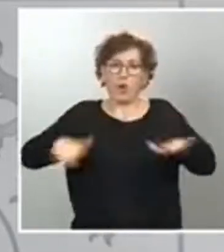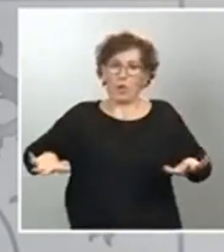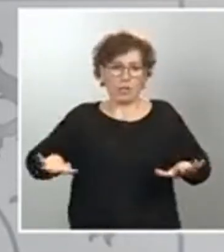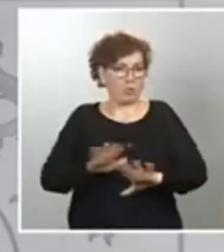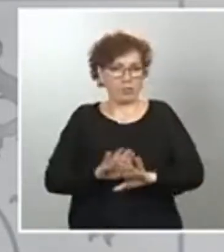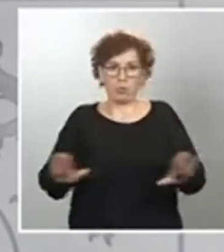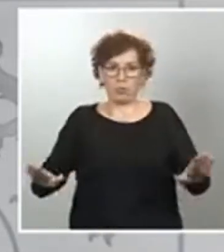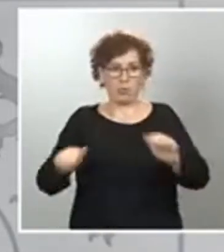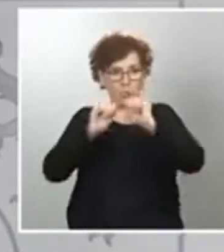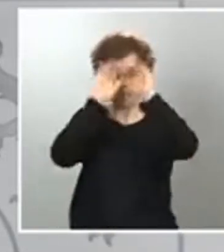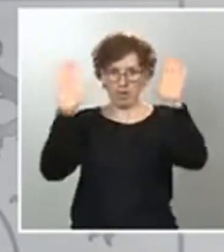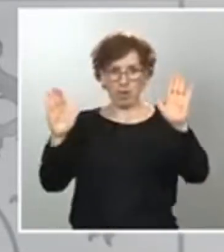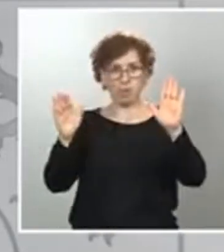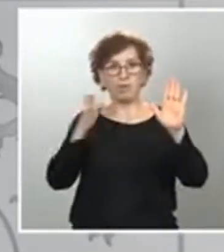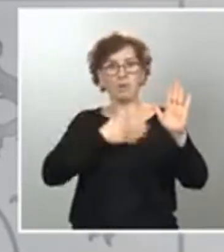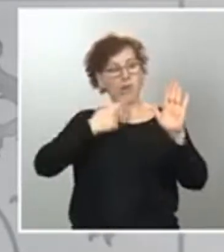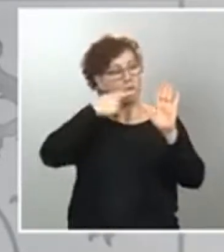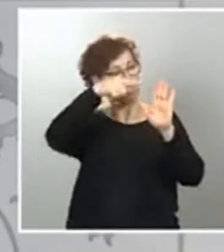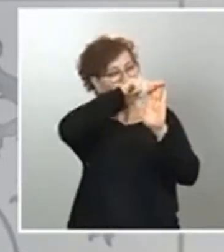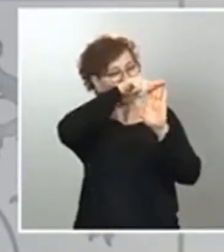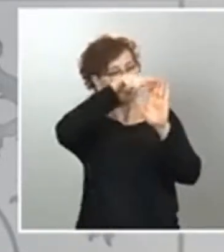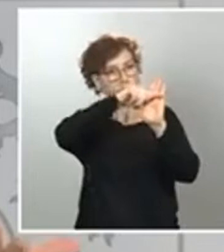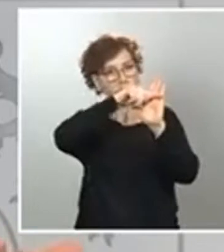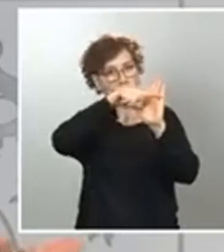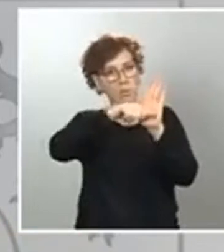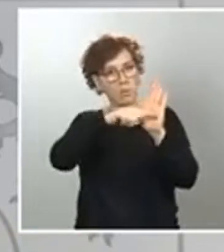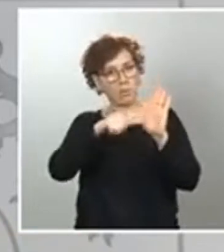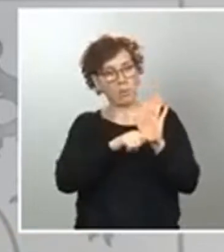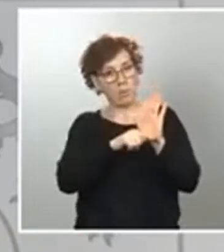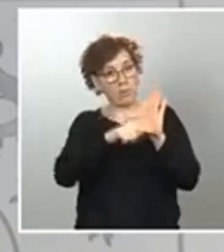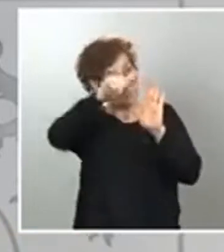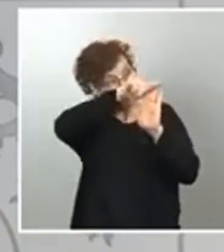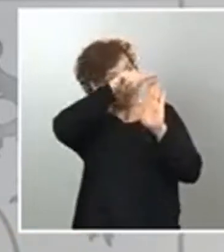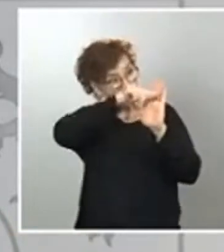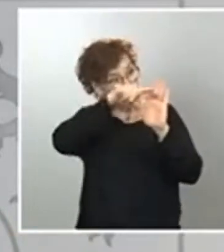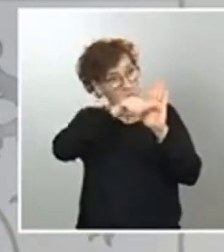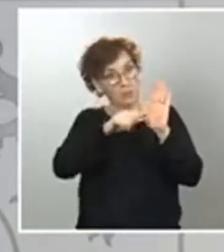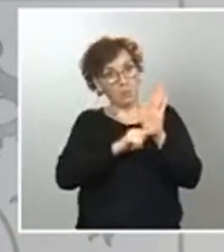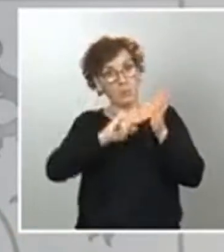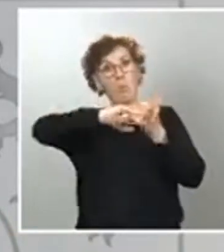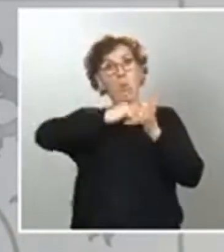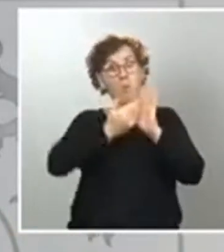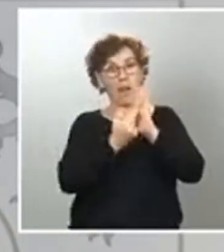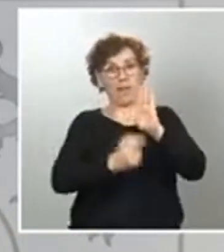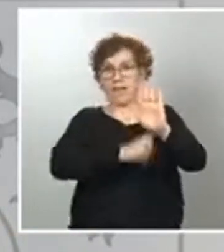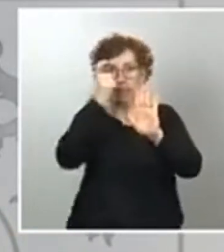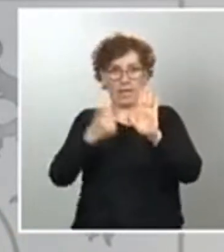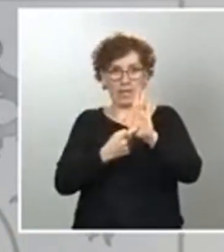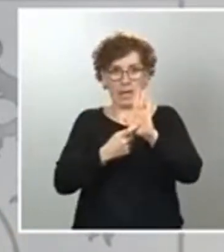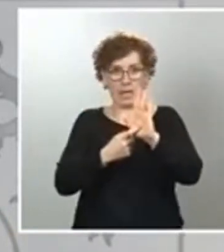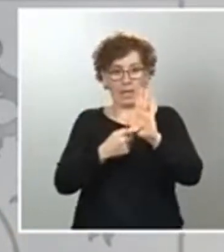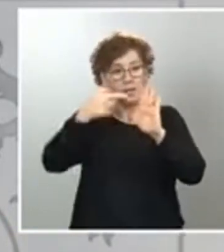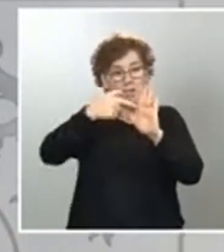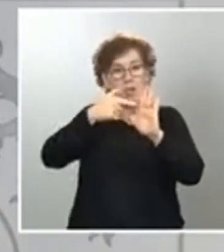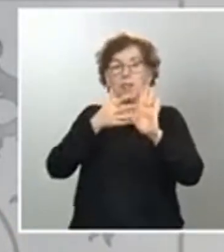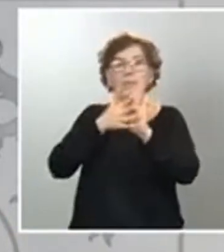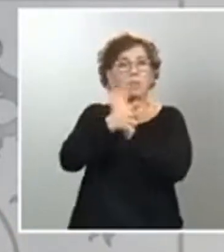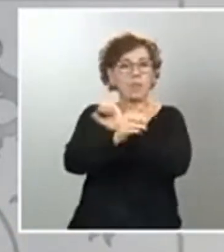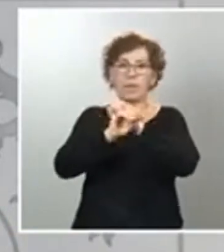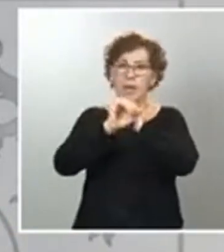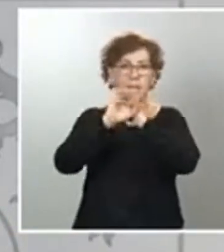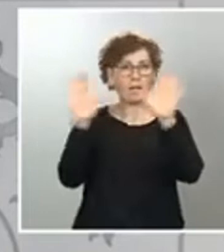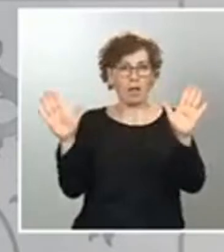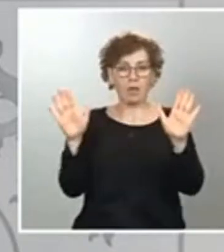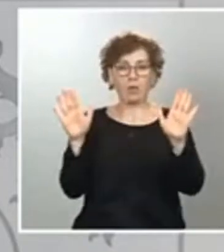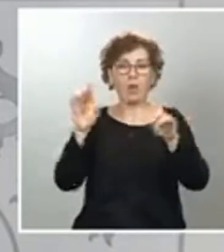unos marcadores que compondrán un planel integral y que definirán la disposición en la que se encuentra